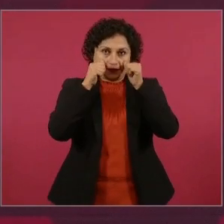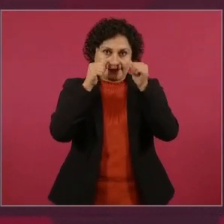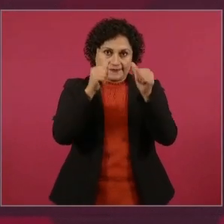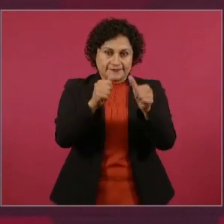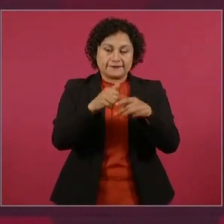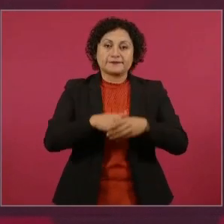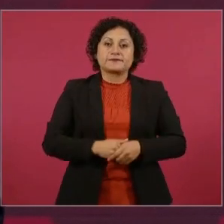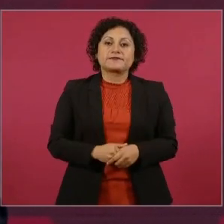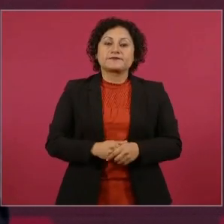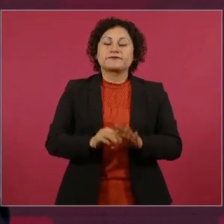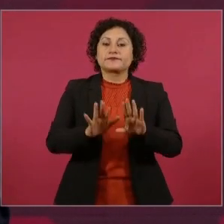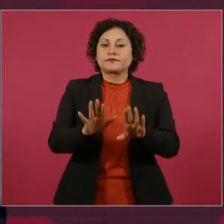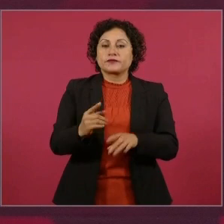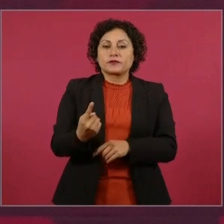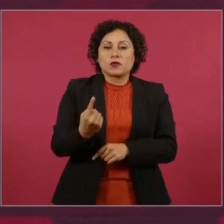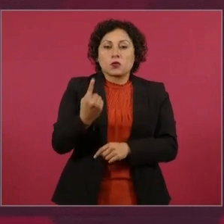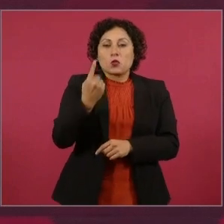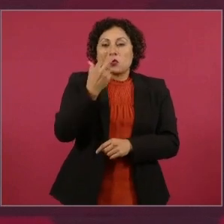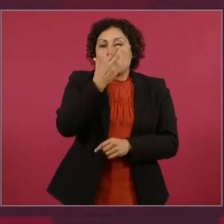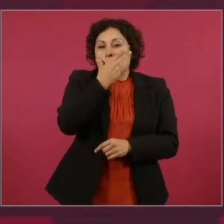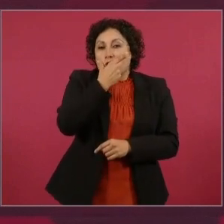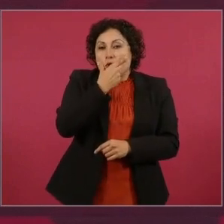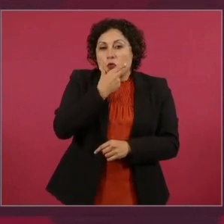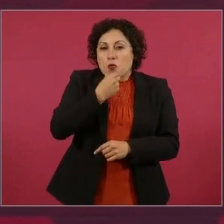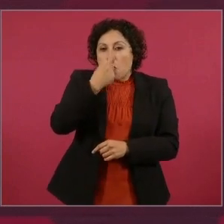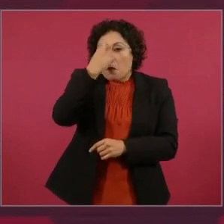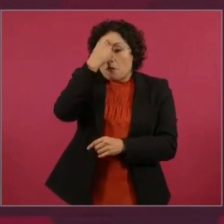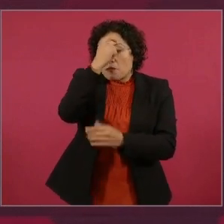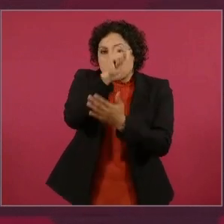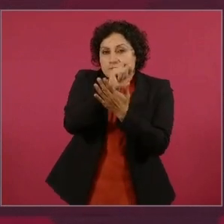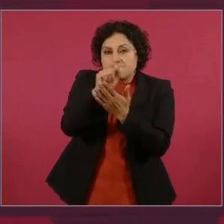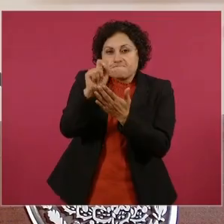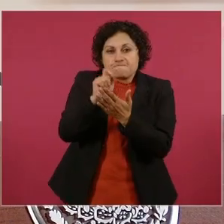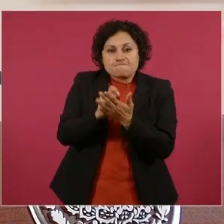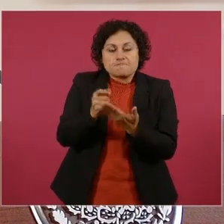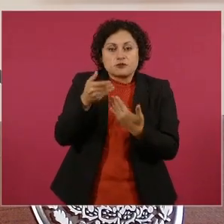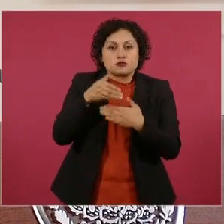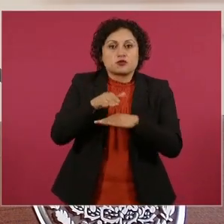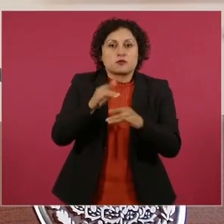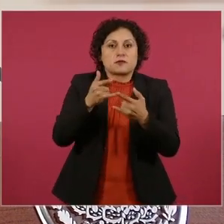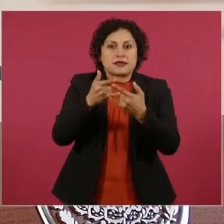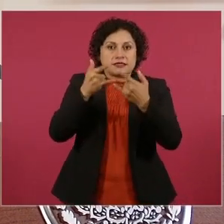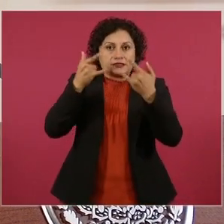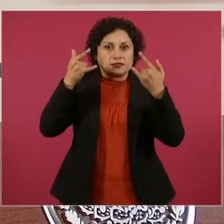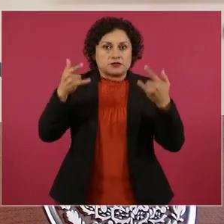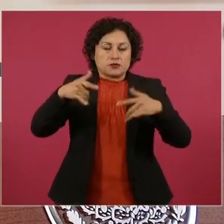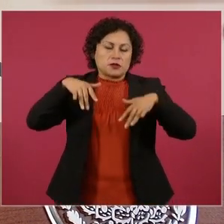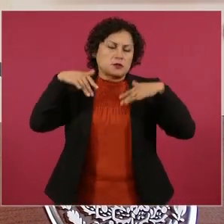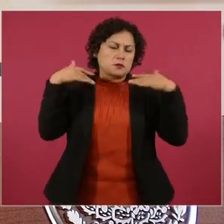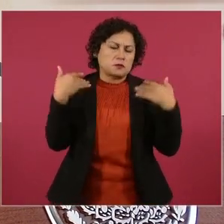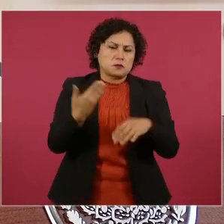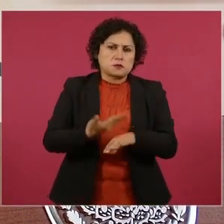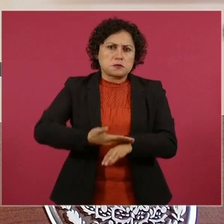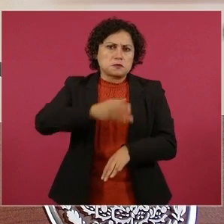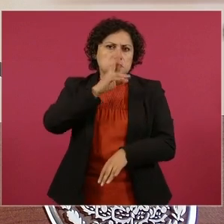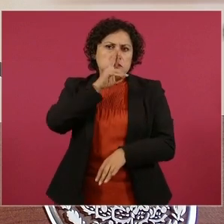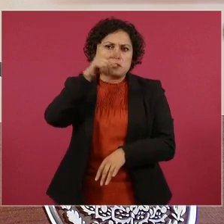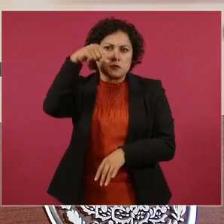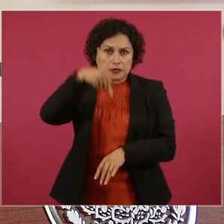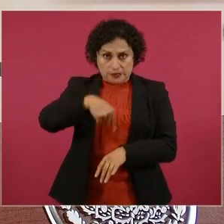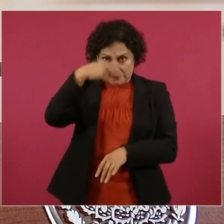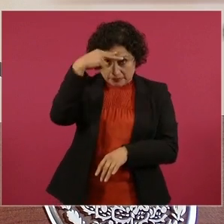uno de los mejores intelectuales historiadores de México fue Don Daniel